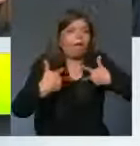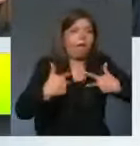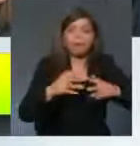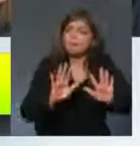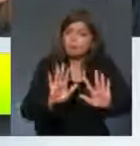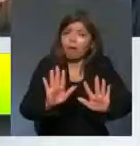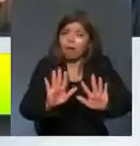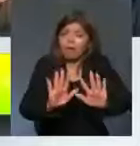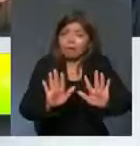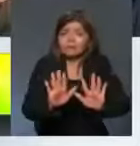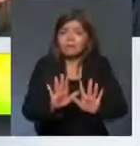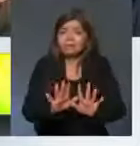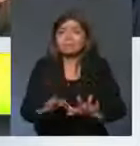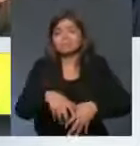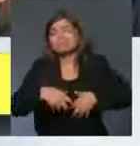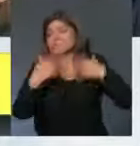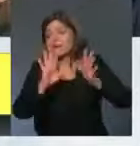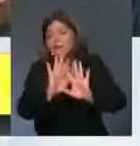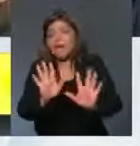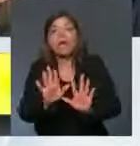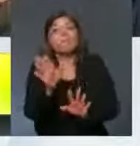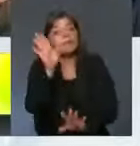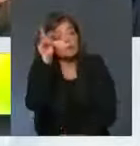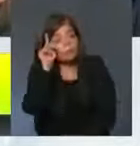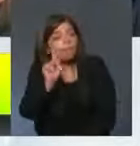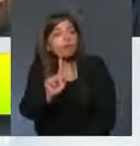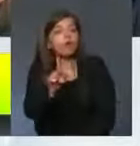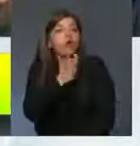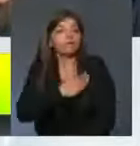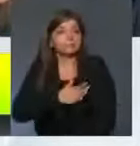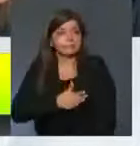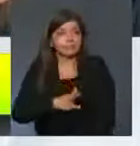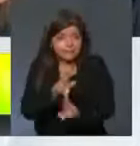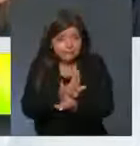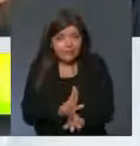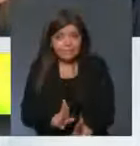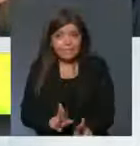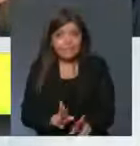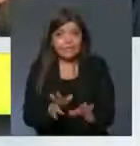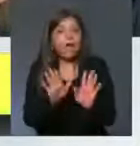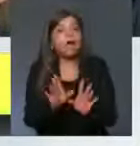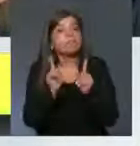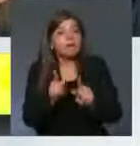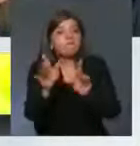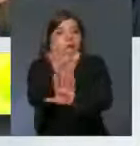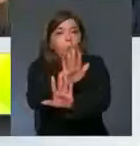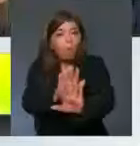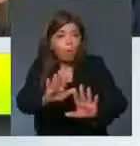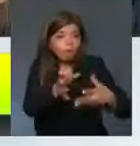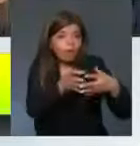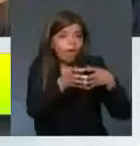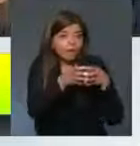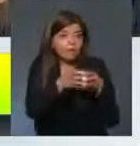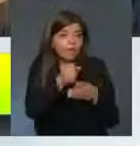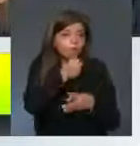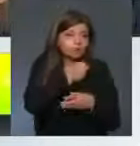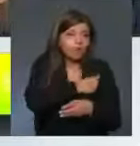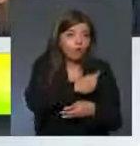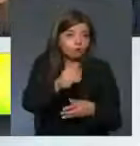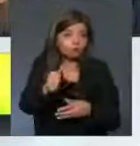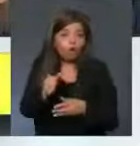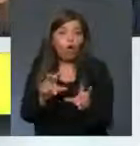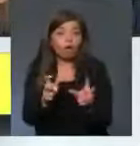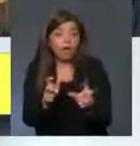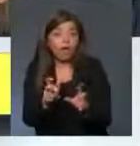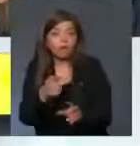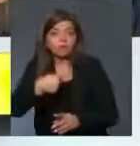totalmente repudiable, Héctor, pero hay que mantener la tranquilidad también. Es el momento de cuidarse, de cuidar al equipo, de cuidarnos todos. Nosotros tampoco